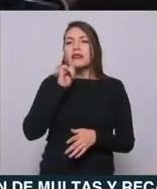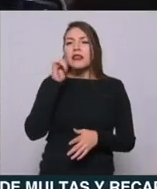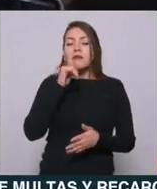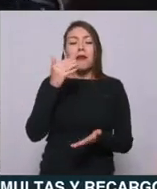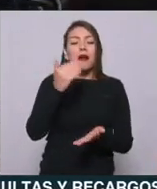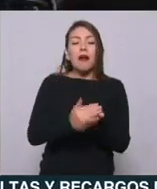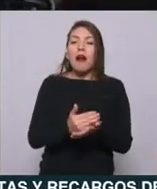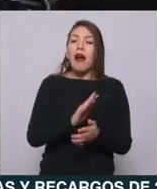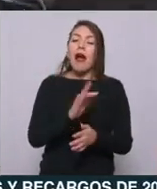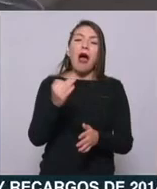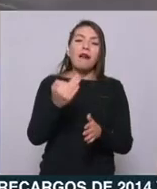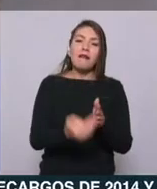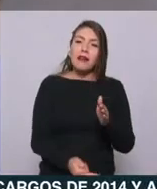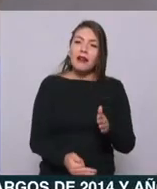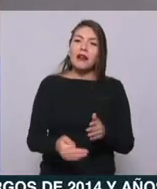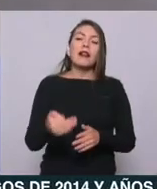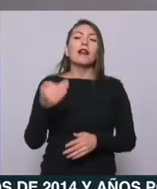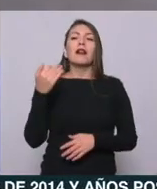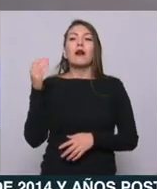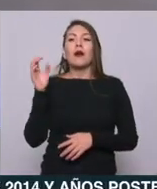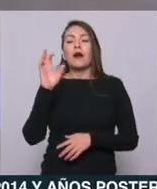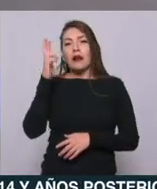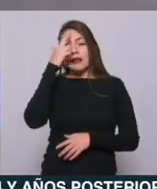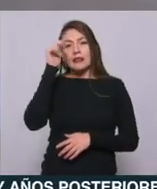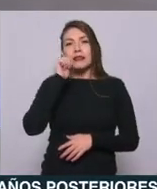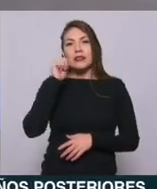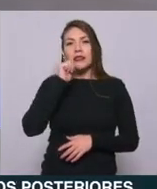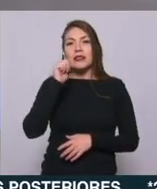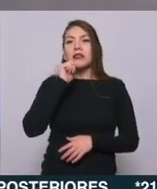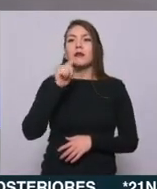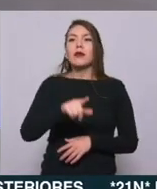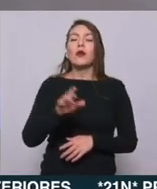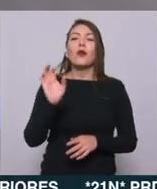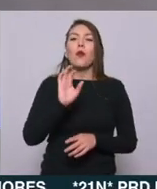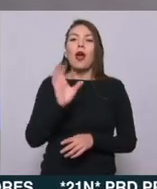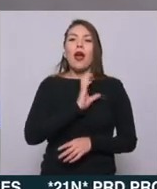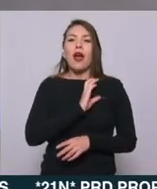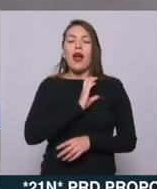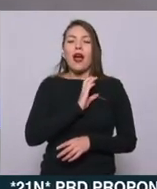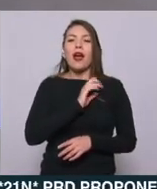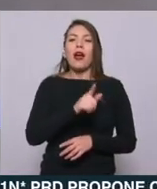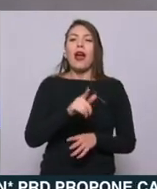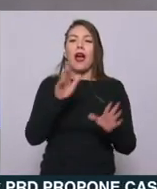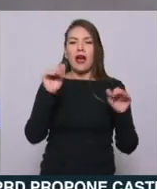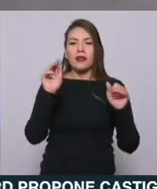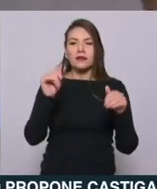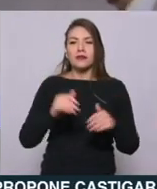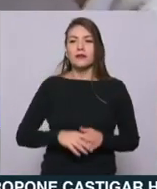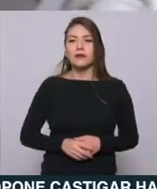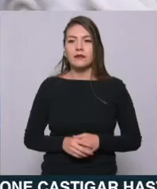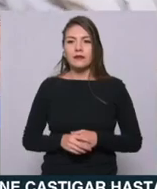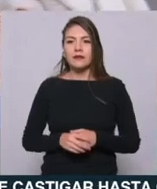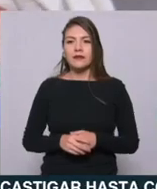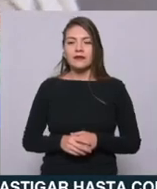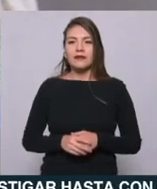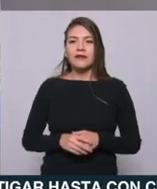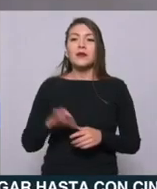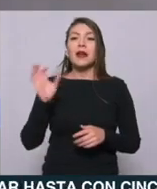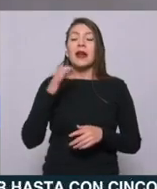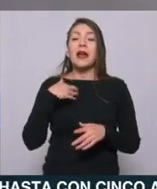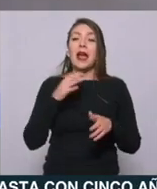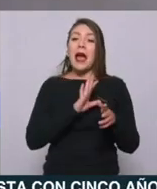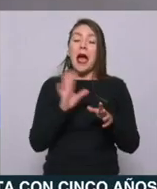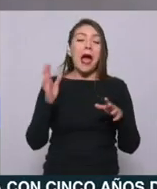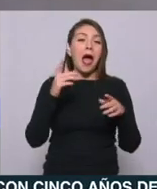el día de su jubilación. Cuando me jubilé me despidieron con mucho cariño las madres, los padres, lloramos a todo dar,